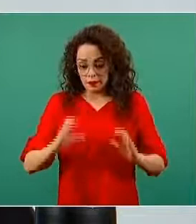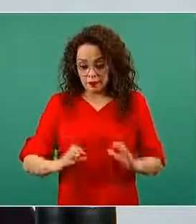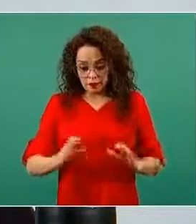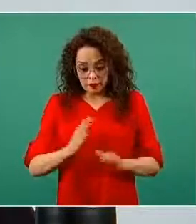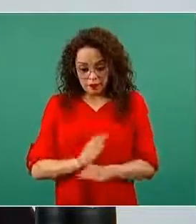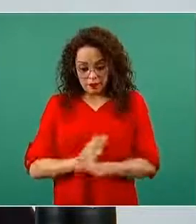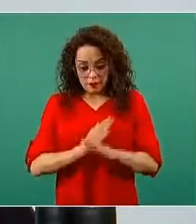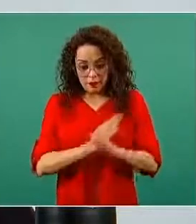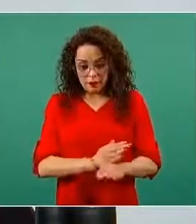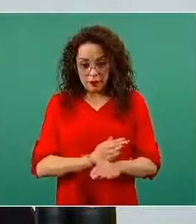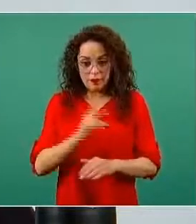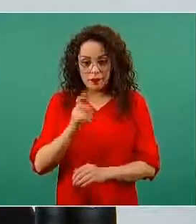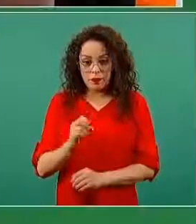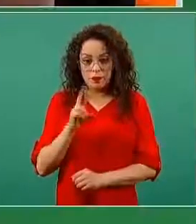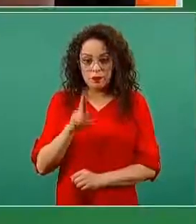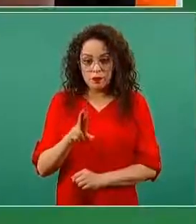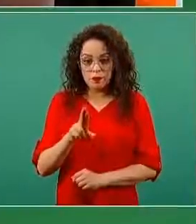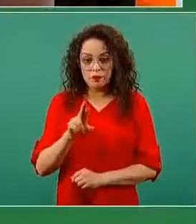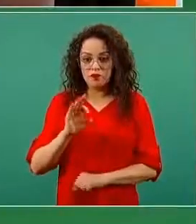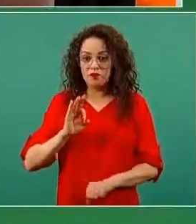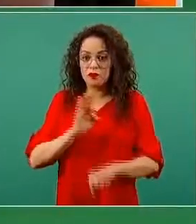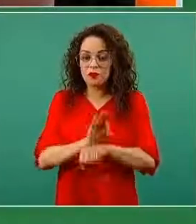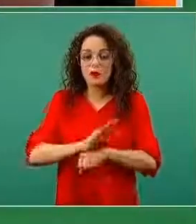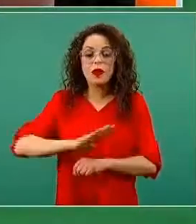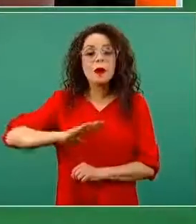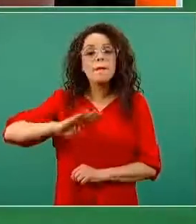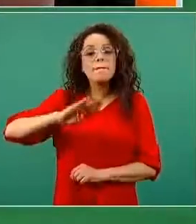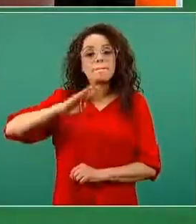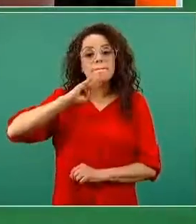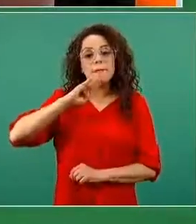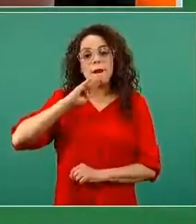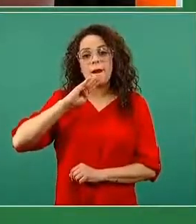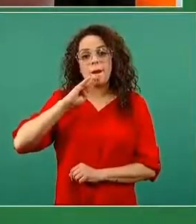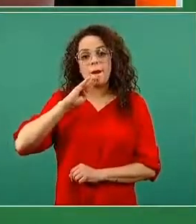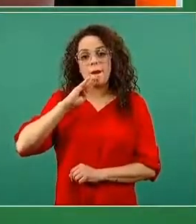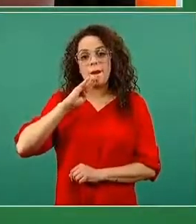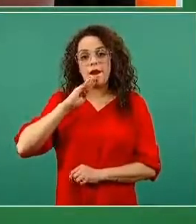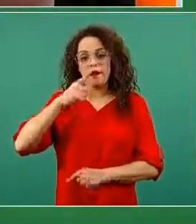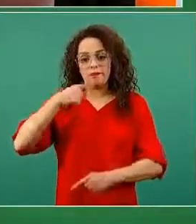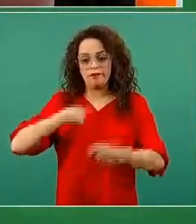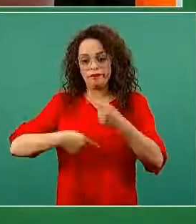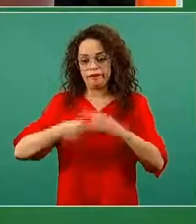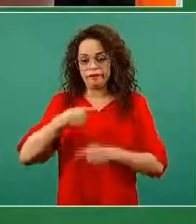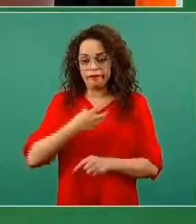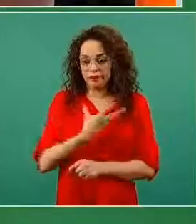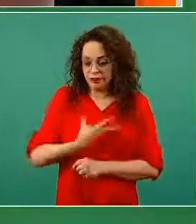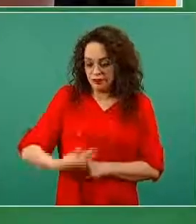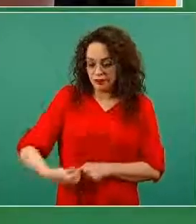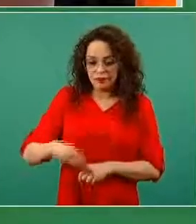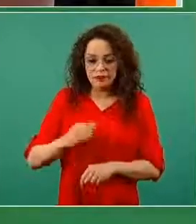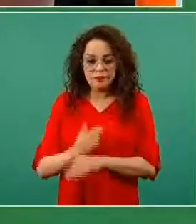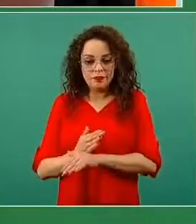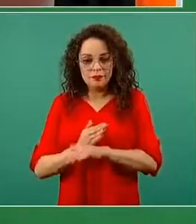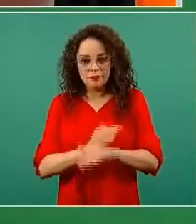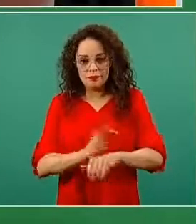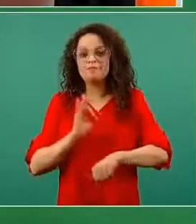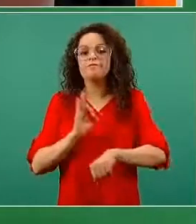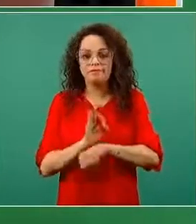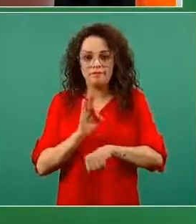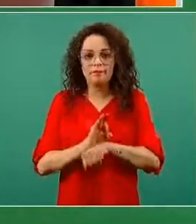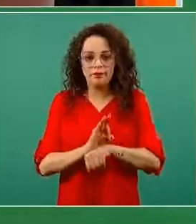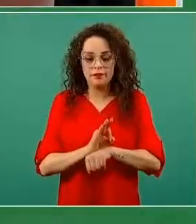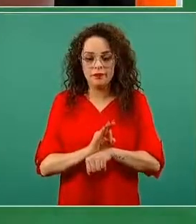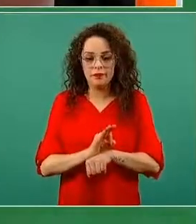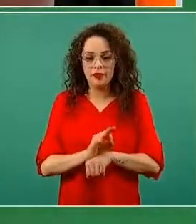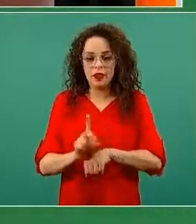propia inmunización de la madre. Incluso hay países que han abierto esta recomendación desde